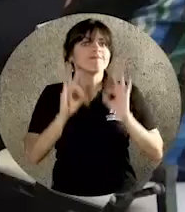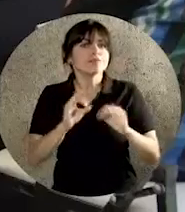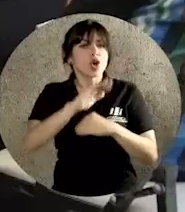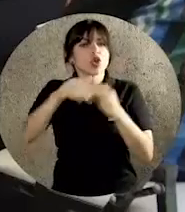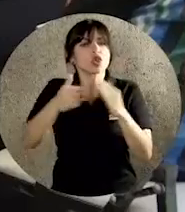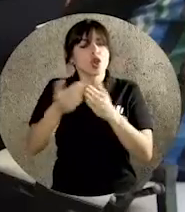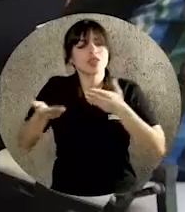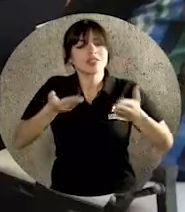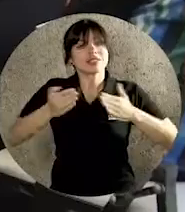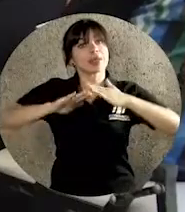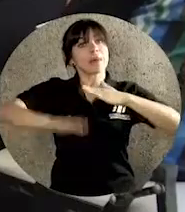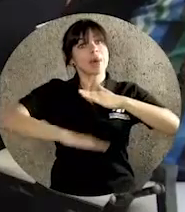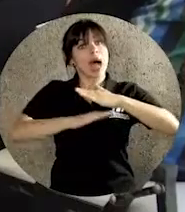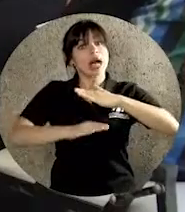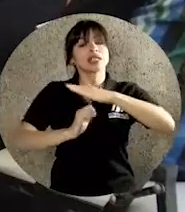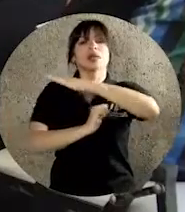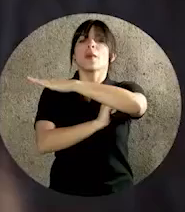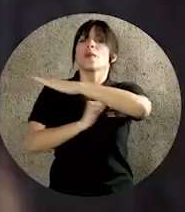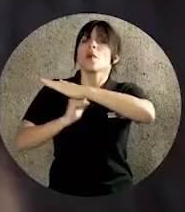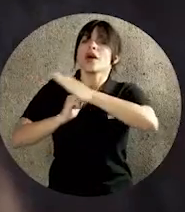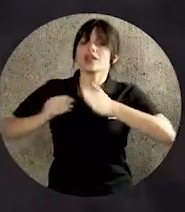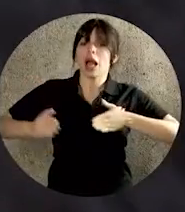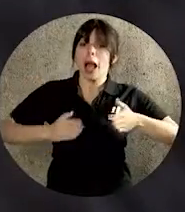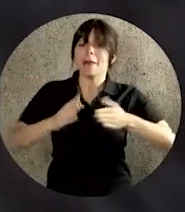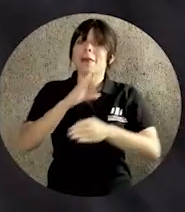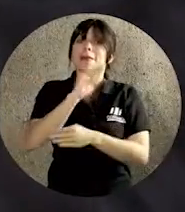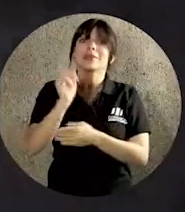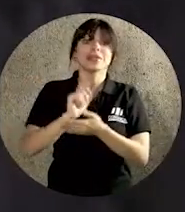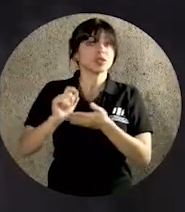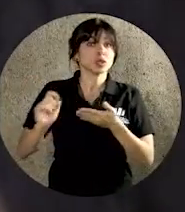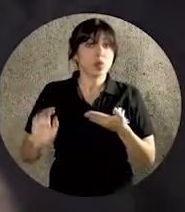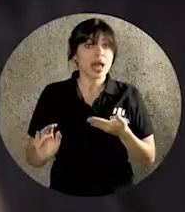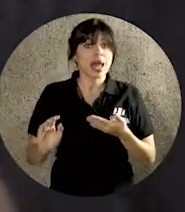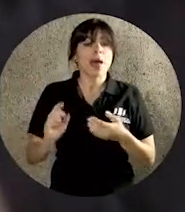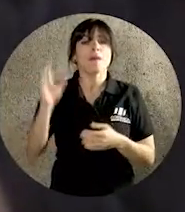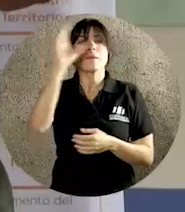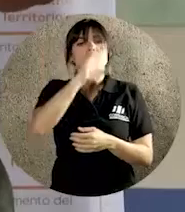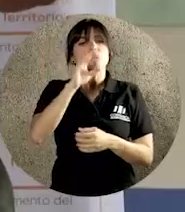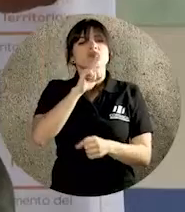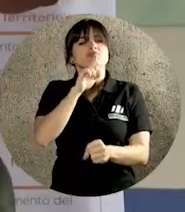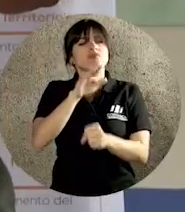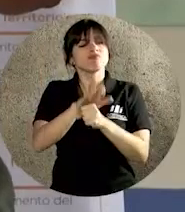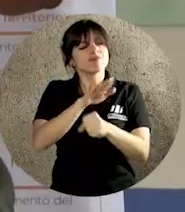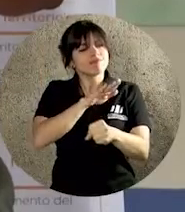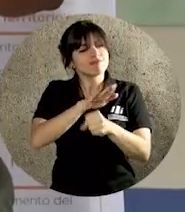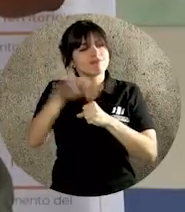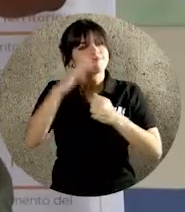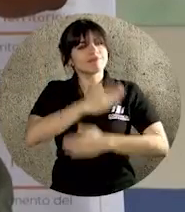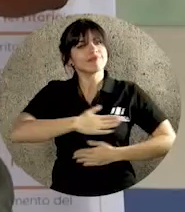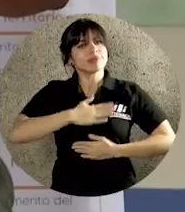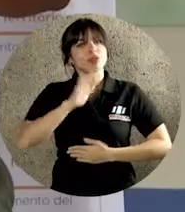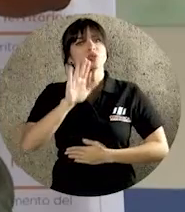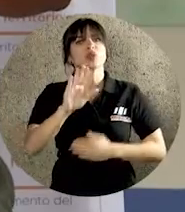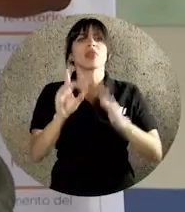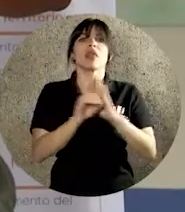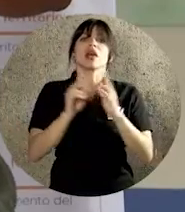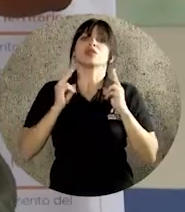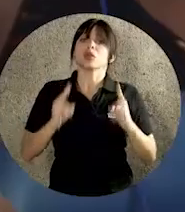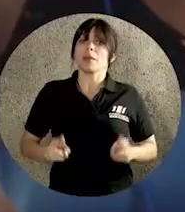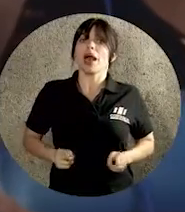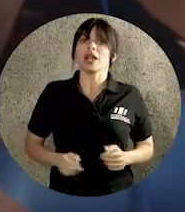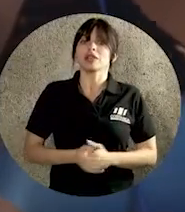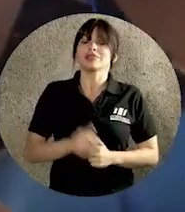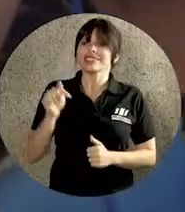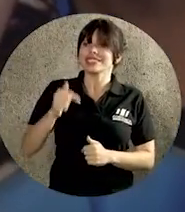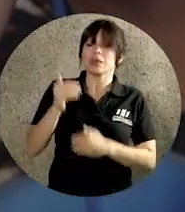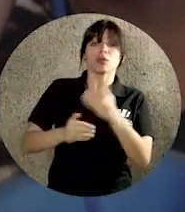los servicios básicos, a puentes, caminos y escuelas, y garantizar así el disfrute pleno de sus derechos humanos.